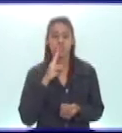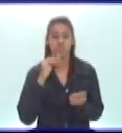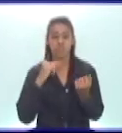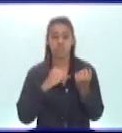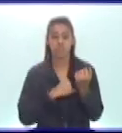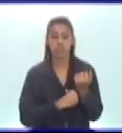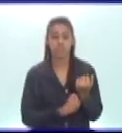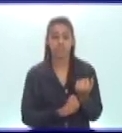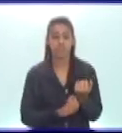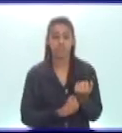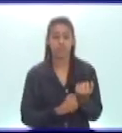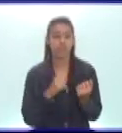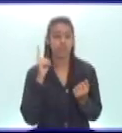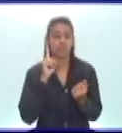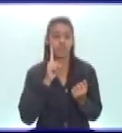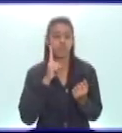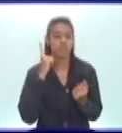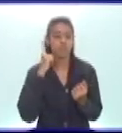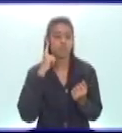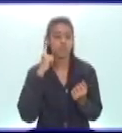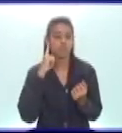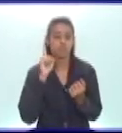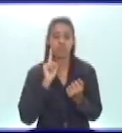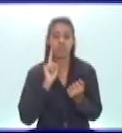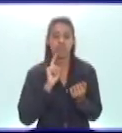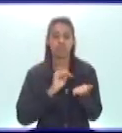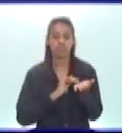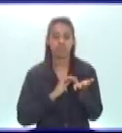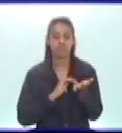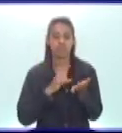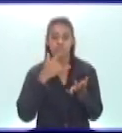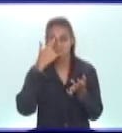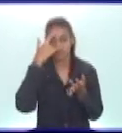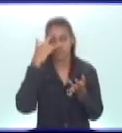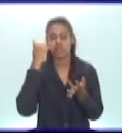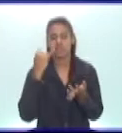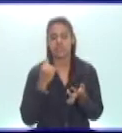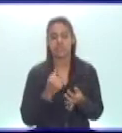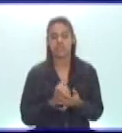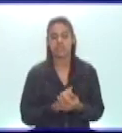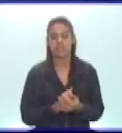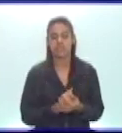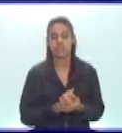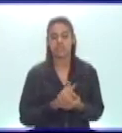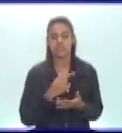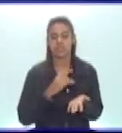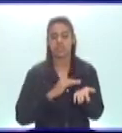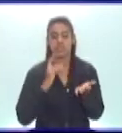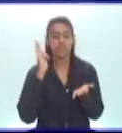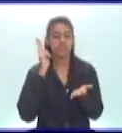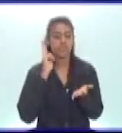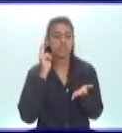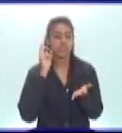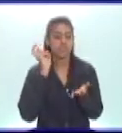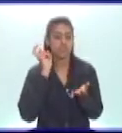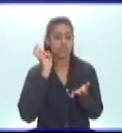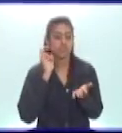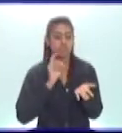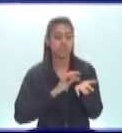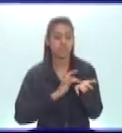profundo, no escucha o no percibe el sonido. Pues si el niño percibe su sonido, porque aunque no tenga